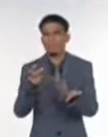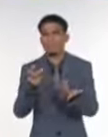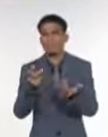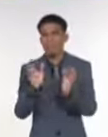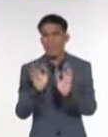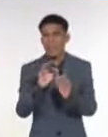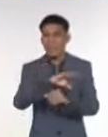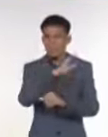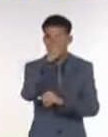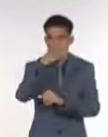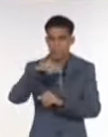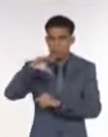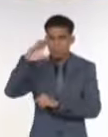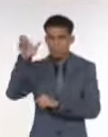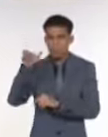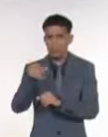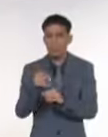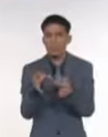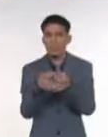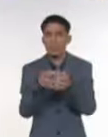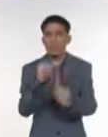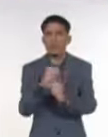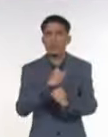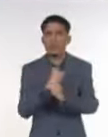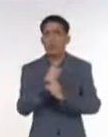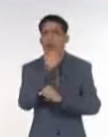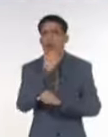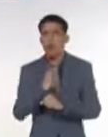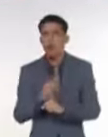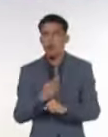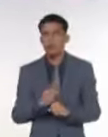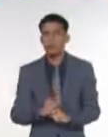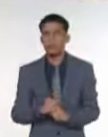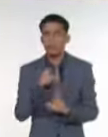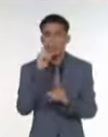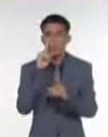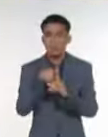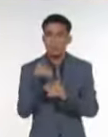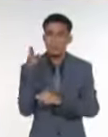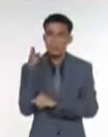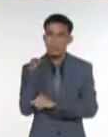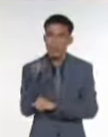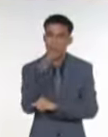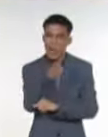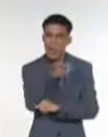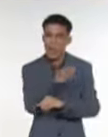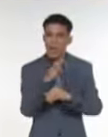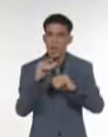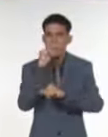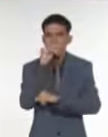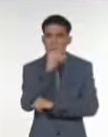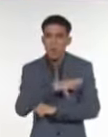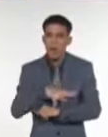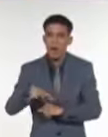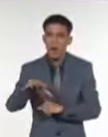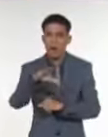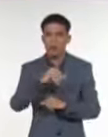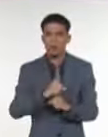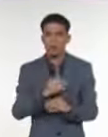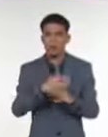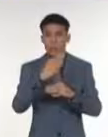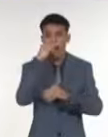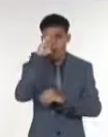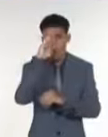Ejército Juvenil del Trabajo es la intervención en las comunidades. A propósito, en Santiago de Cuba, sede de la